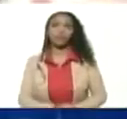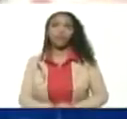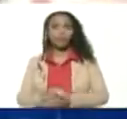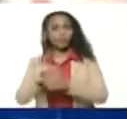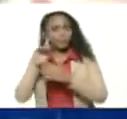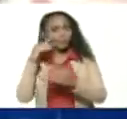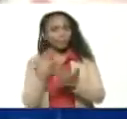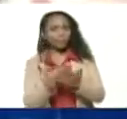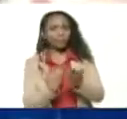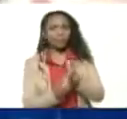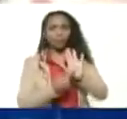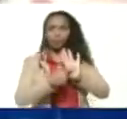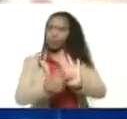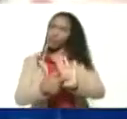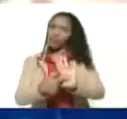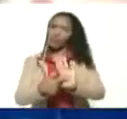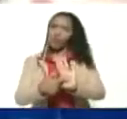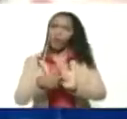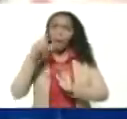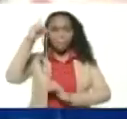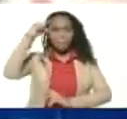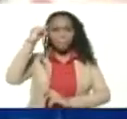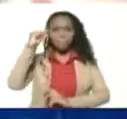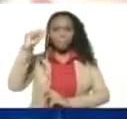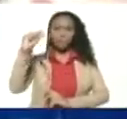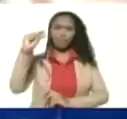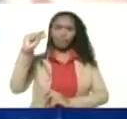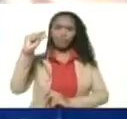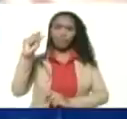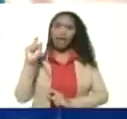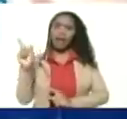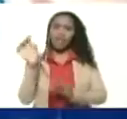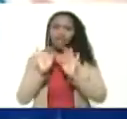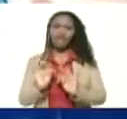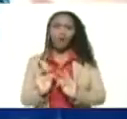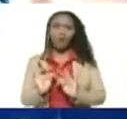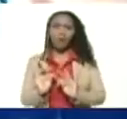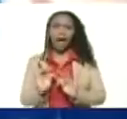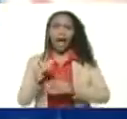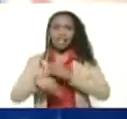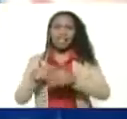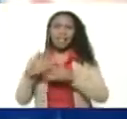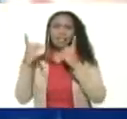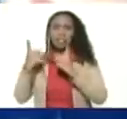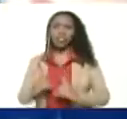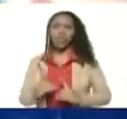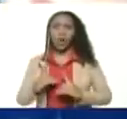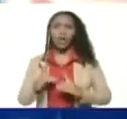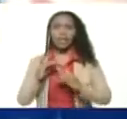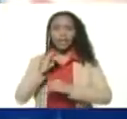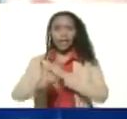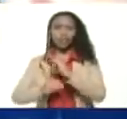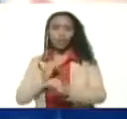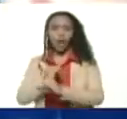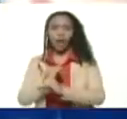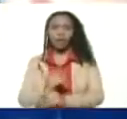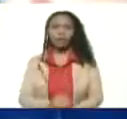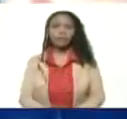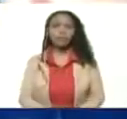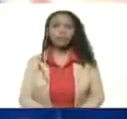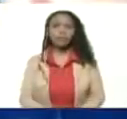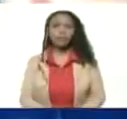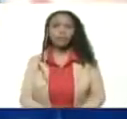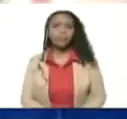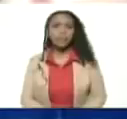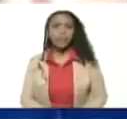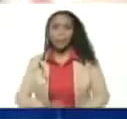demostrando una miseria en la forma de hilvanar sus decisiones internacionales,